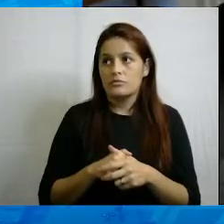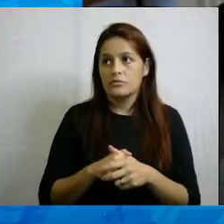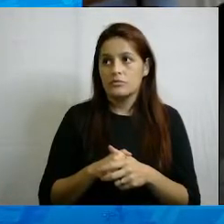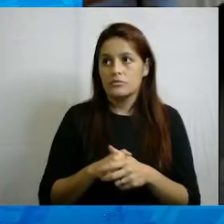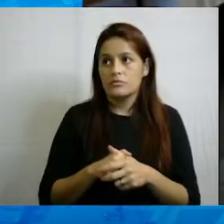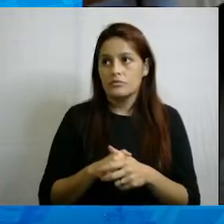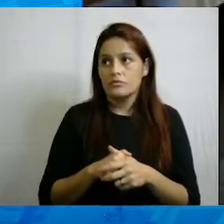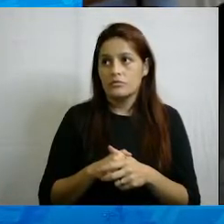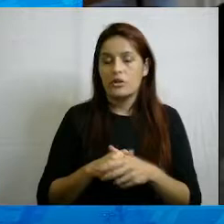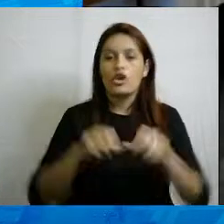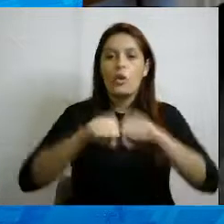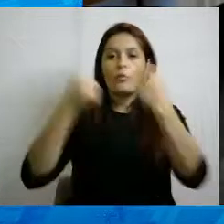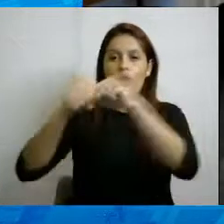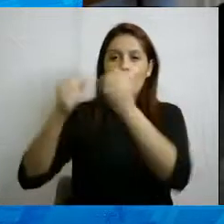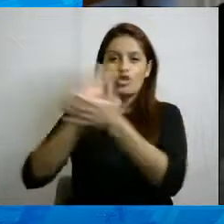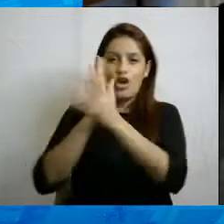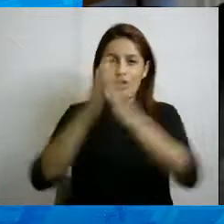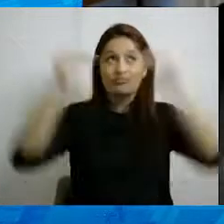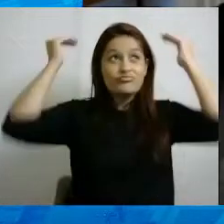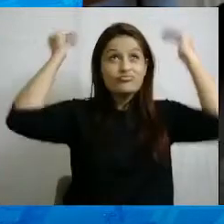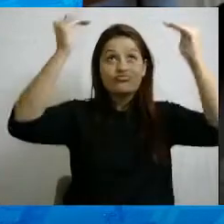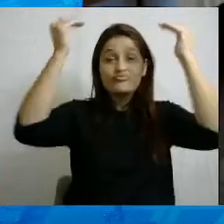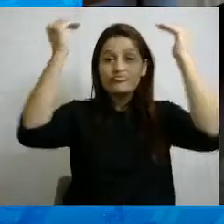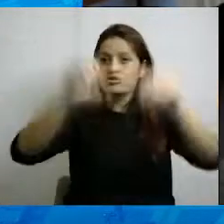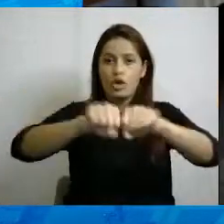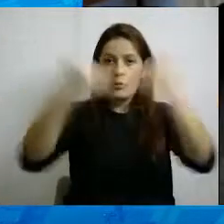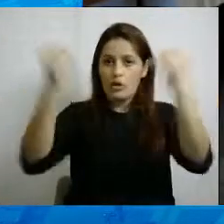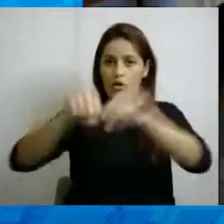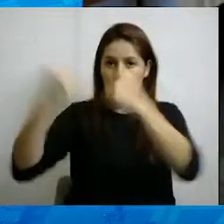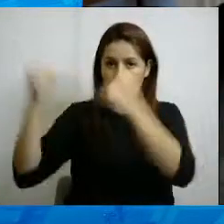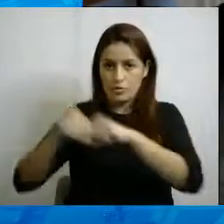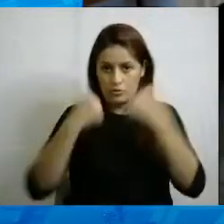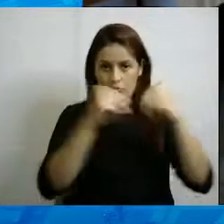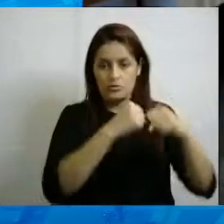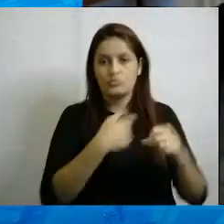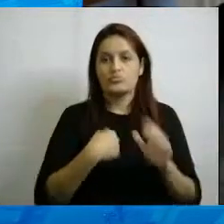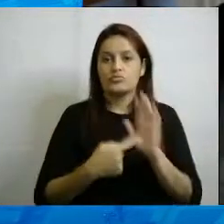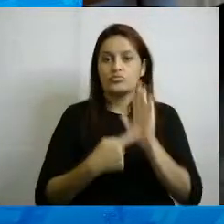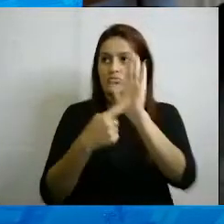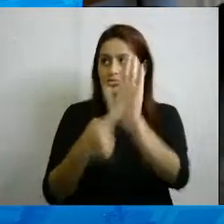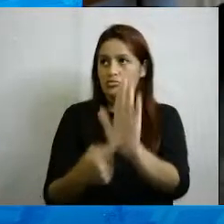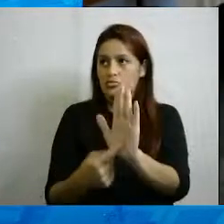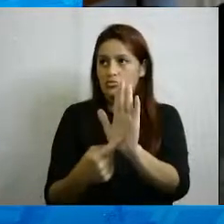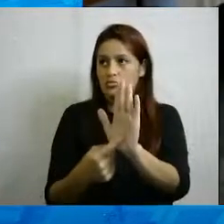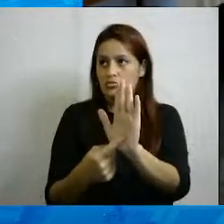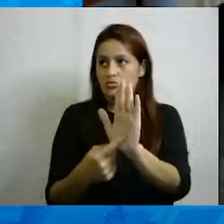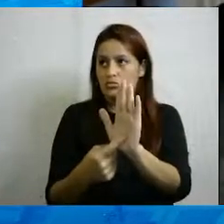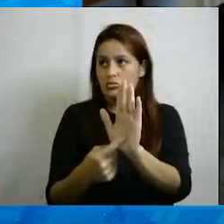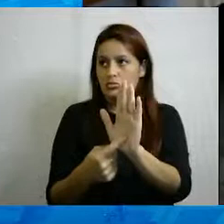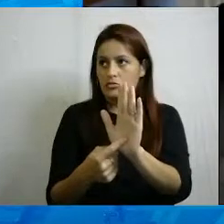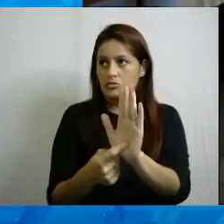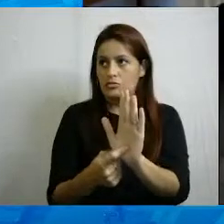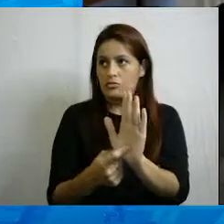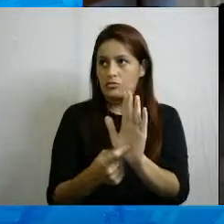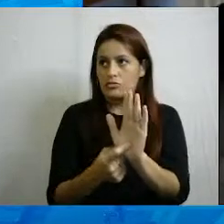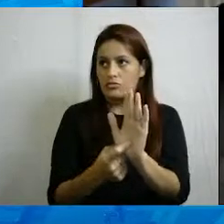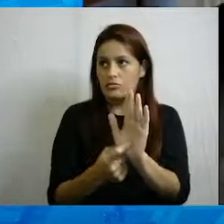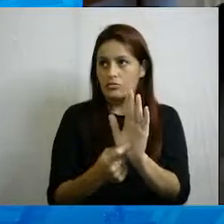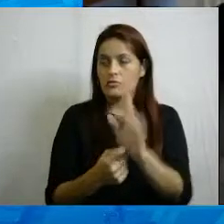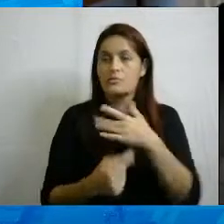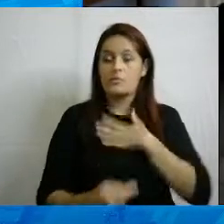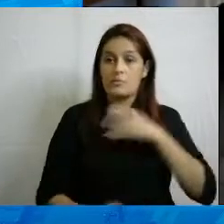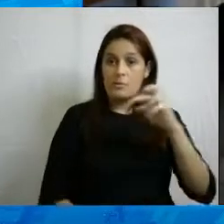sombra. Toda. Sí, se hicieron. Yo lo subí a las redes sociales. No sabía si hacerlo o no hacerlo, pero lo hice igual. Mi